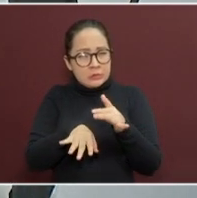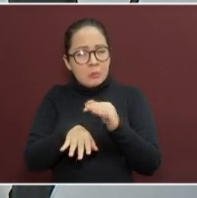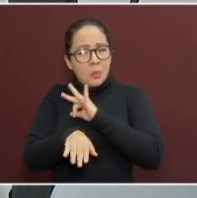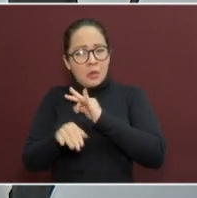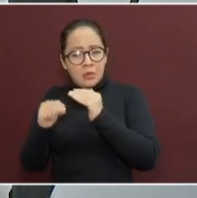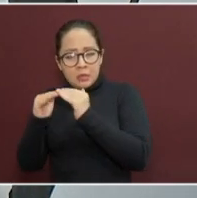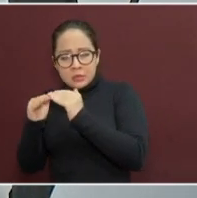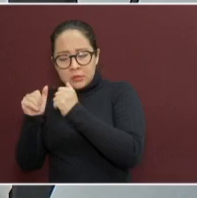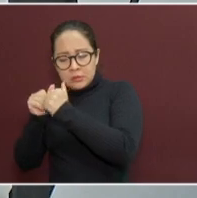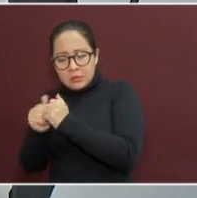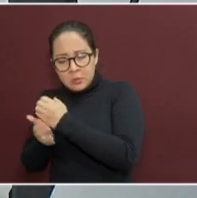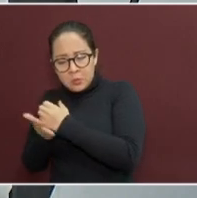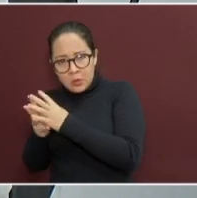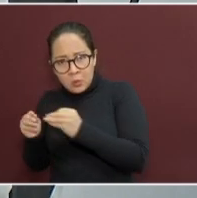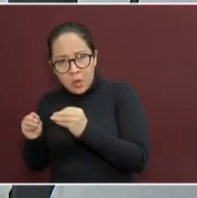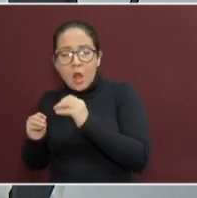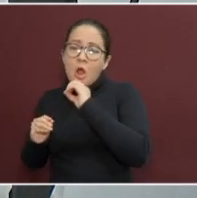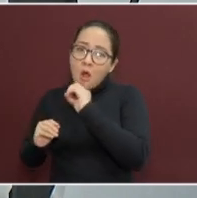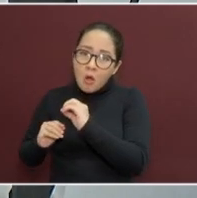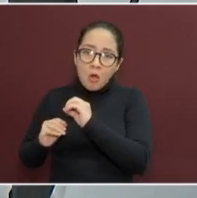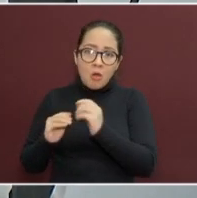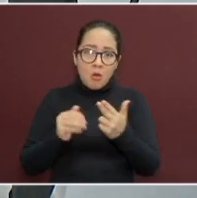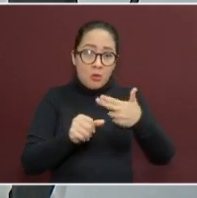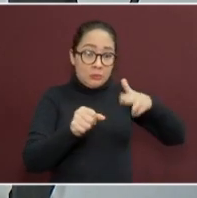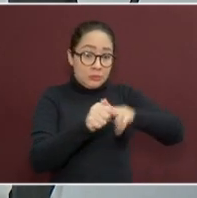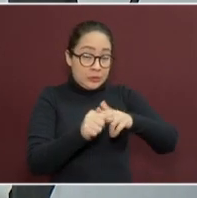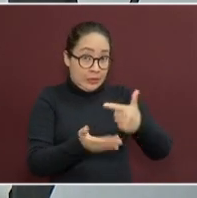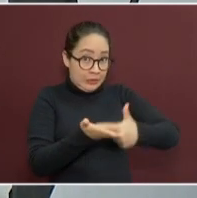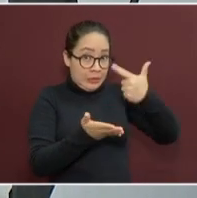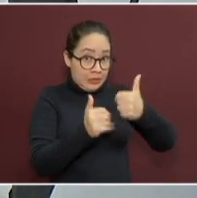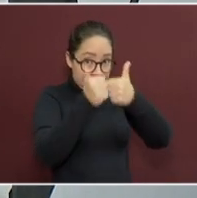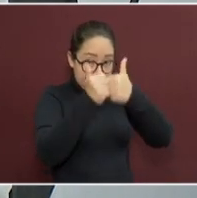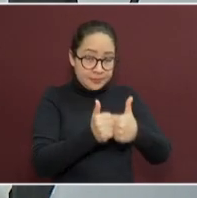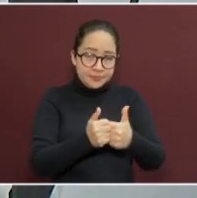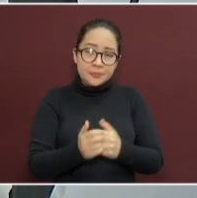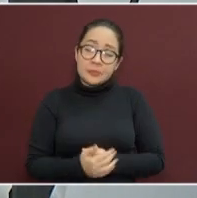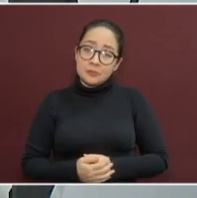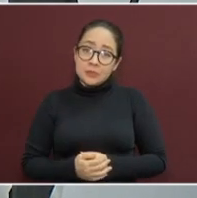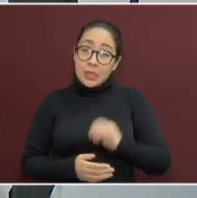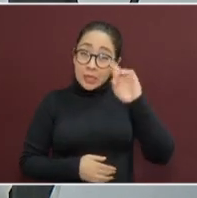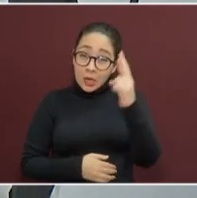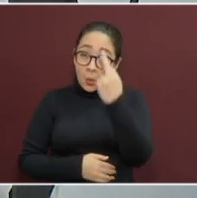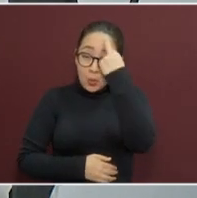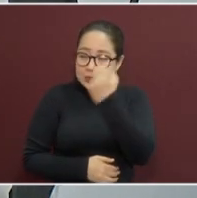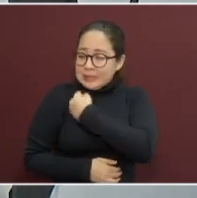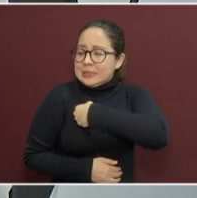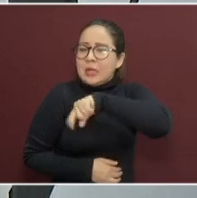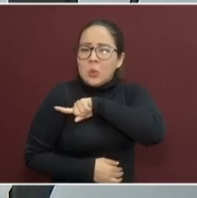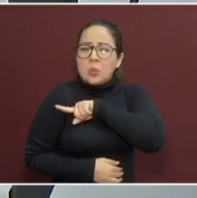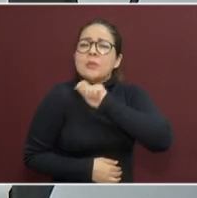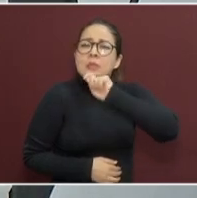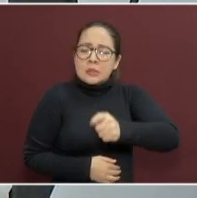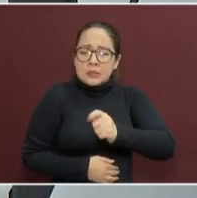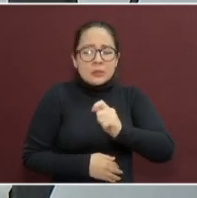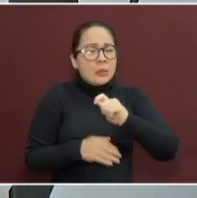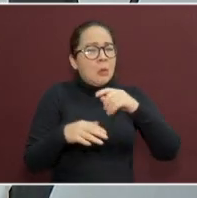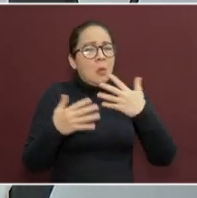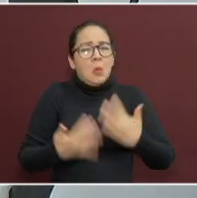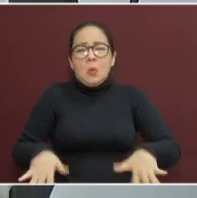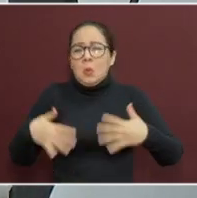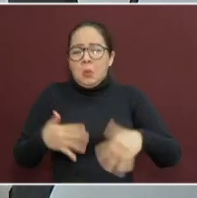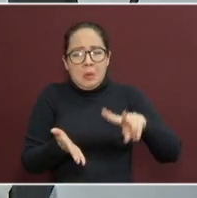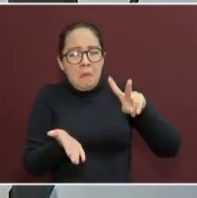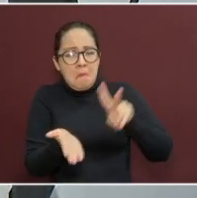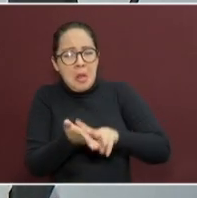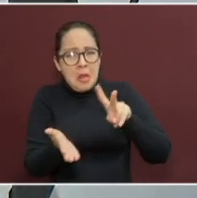recuerden familia veracruzana la salud es lo más preciado es la prioridad en cada persona por